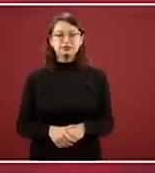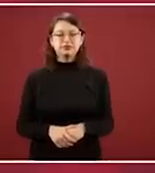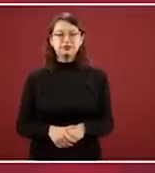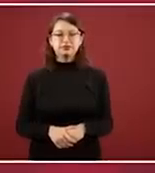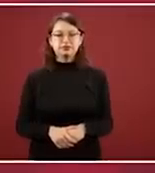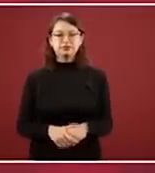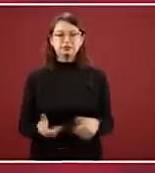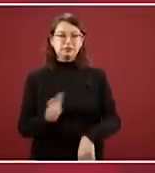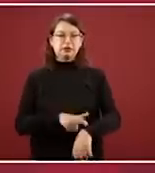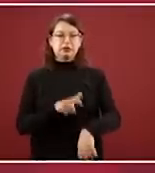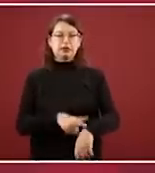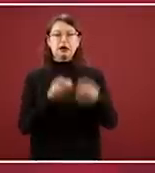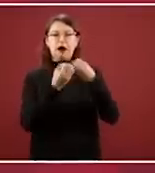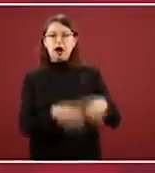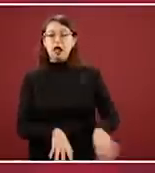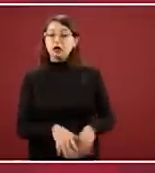el tiempo,